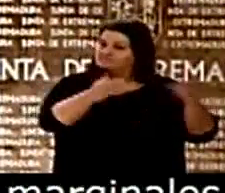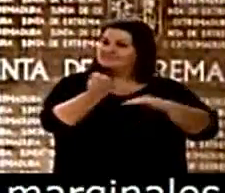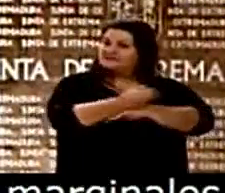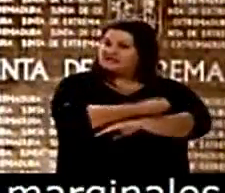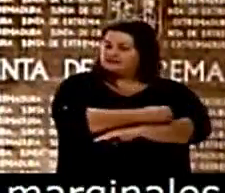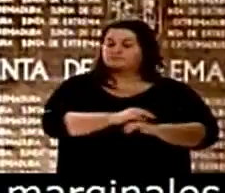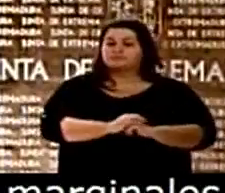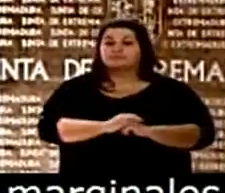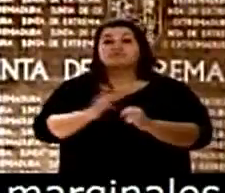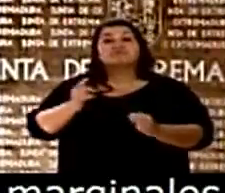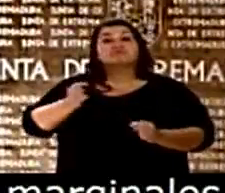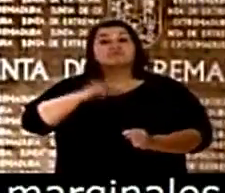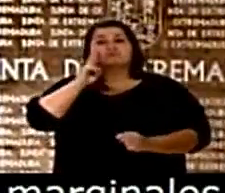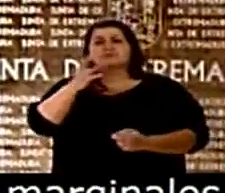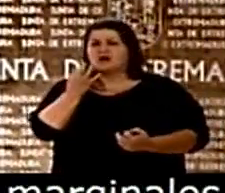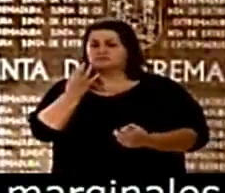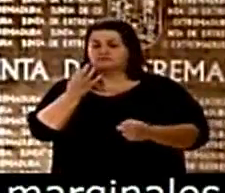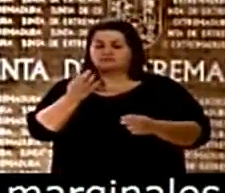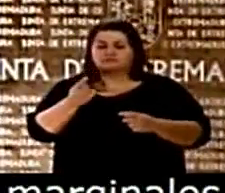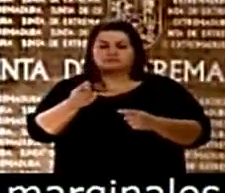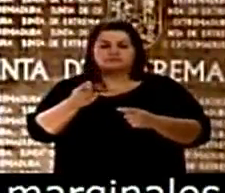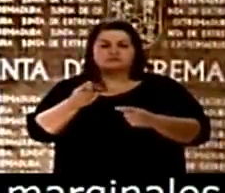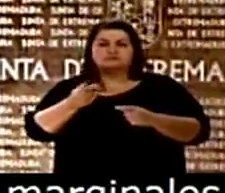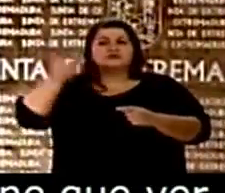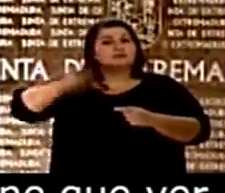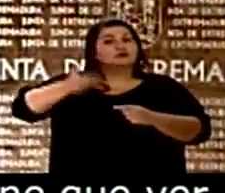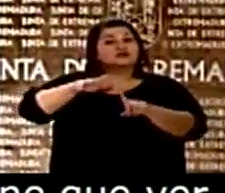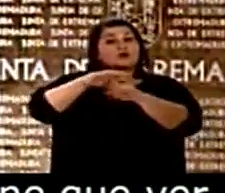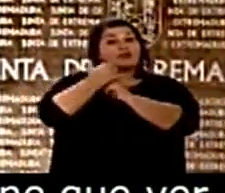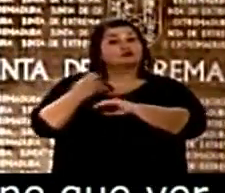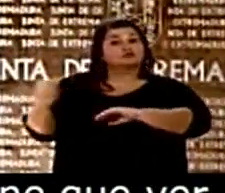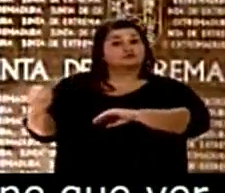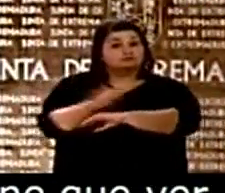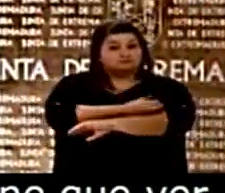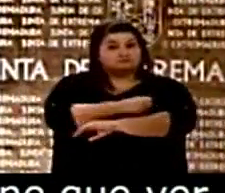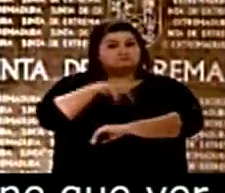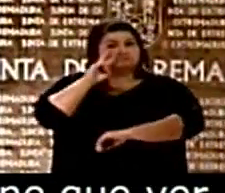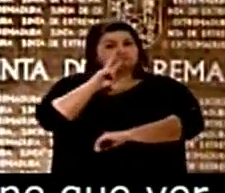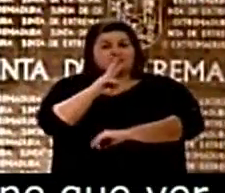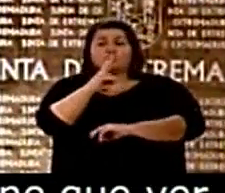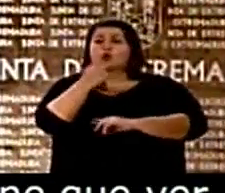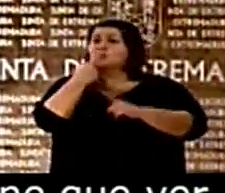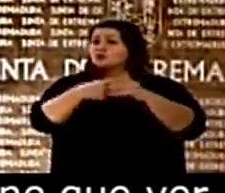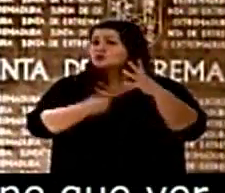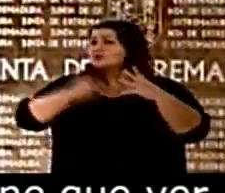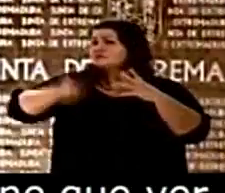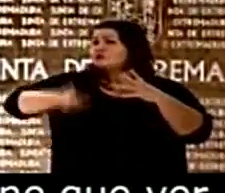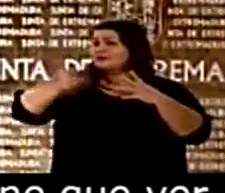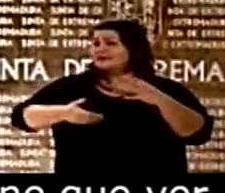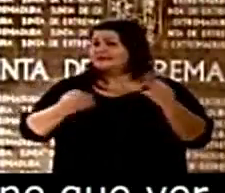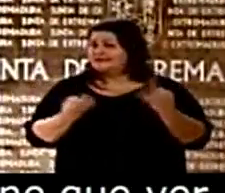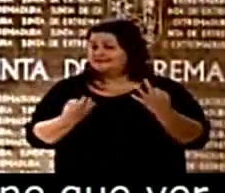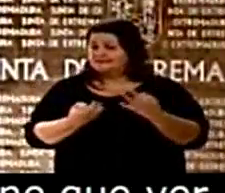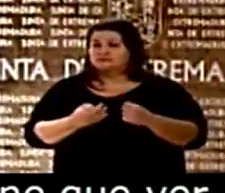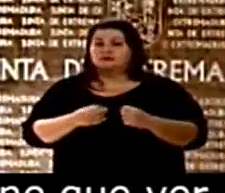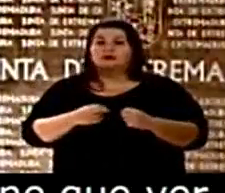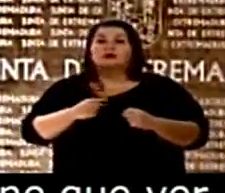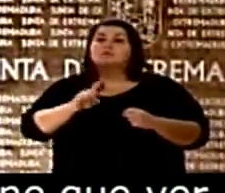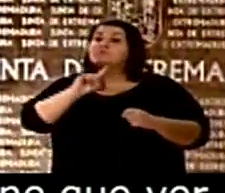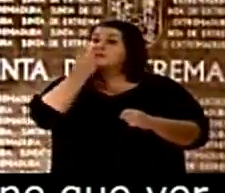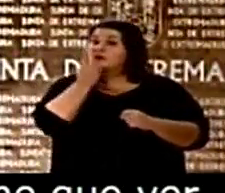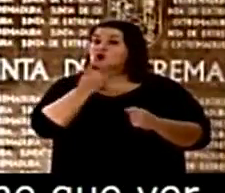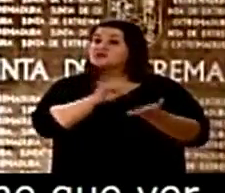hemos estado viendo, y que tiene que ver básicamente con la situación ferroviaria, pues tiene que ver con el aumento de